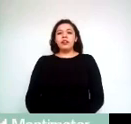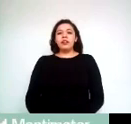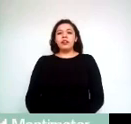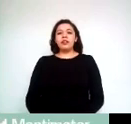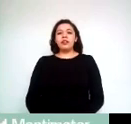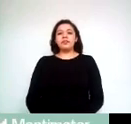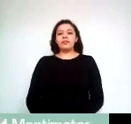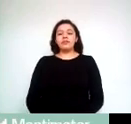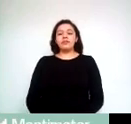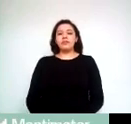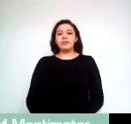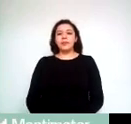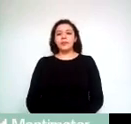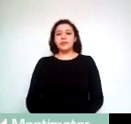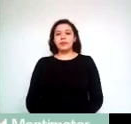Muy bien.